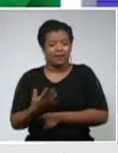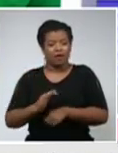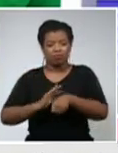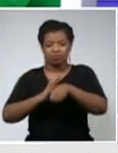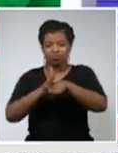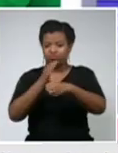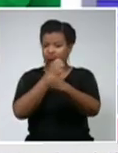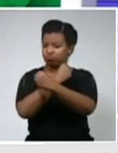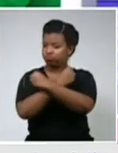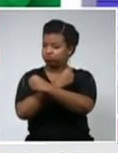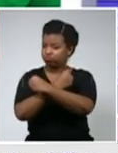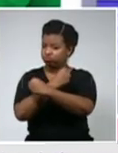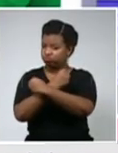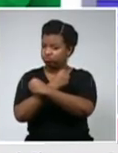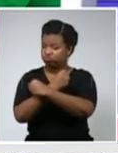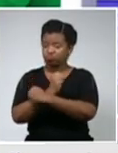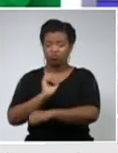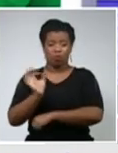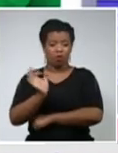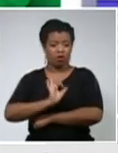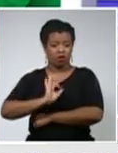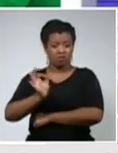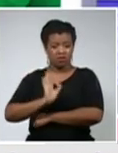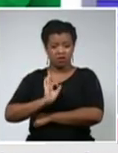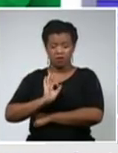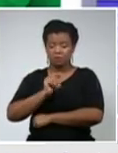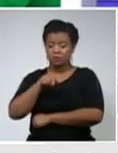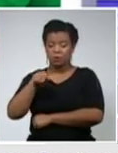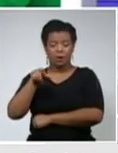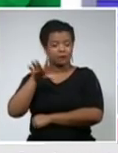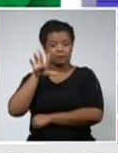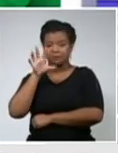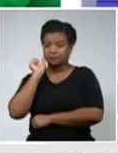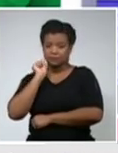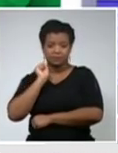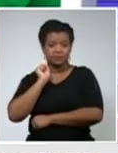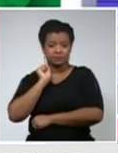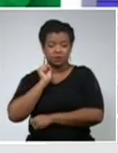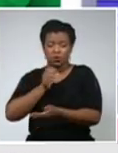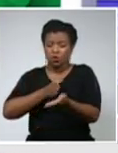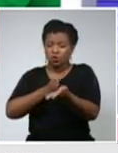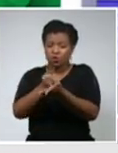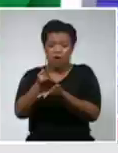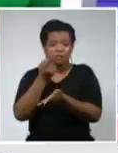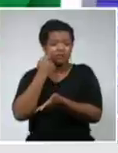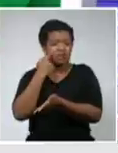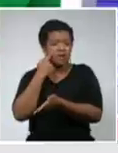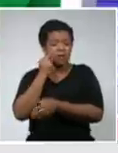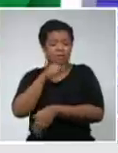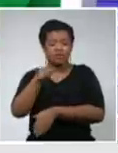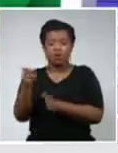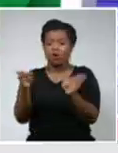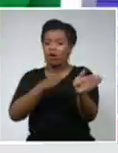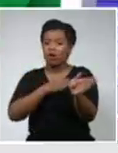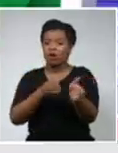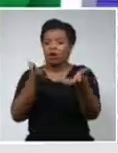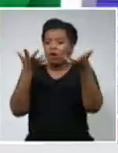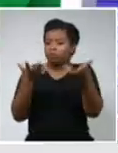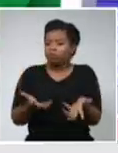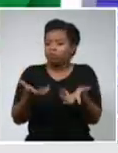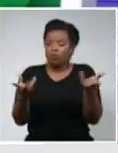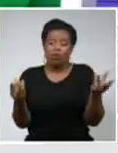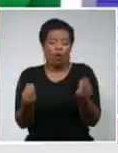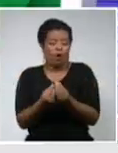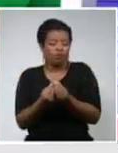la total percepción de riesgo de nuestra población. Seguimos viendo personas amontonadas una arriba de otra,